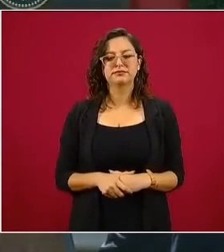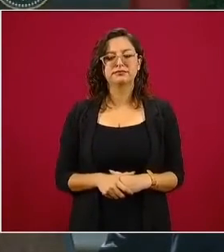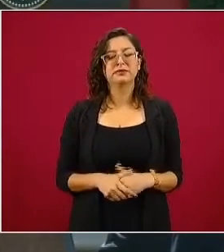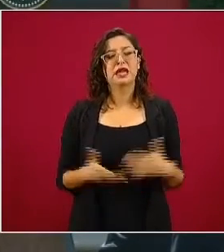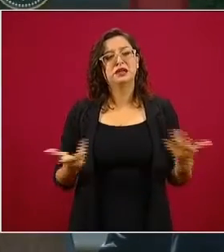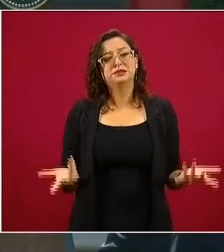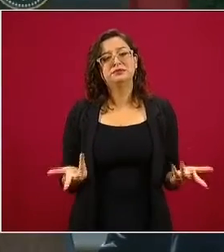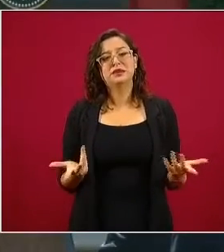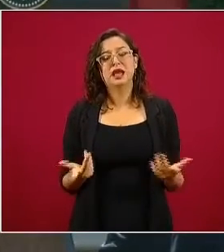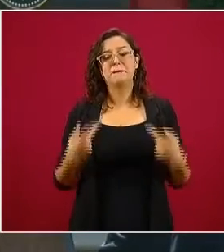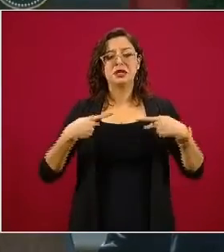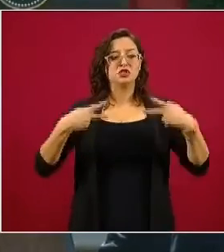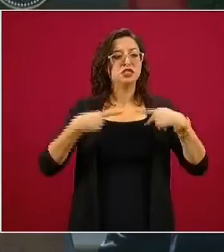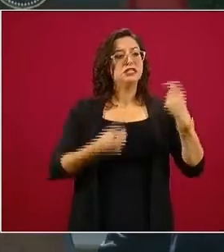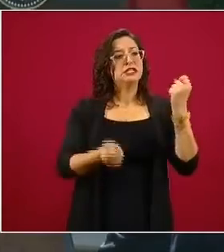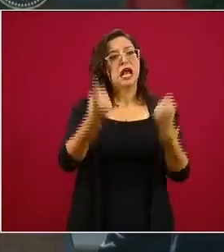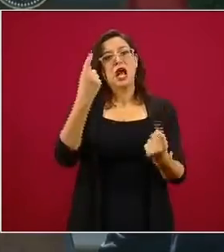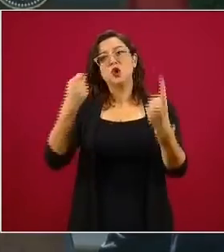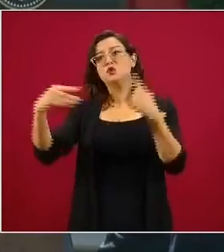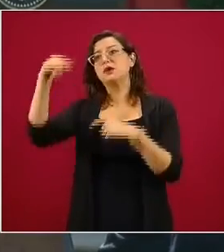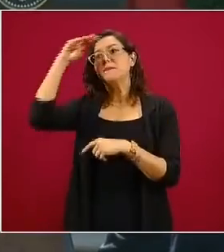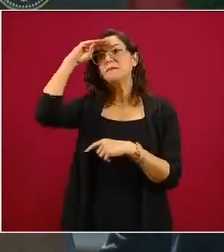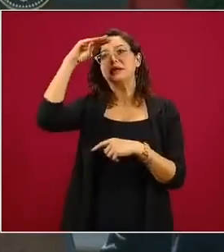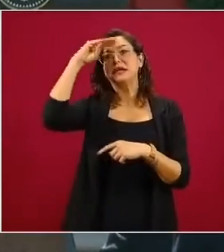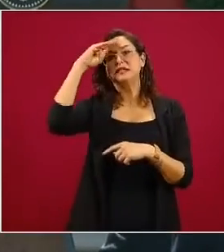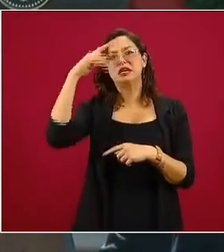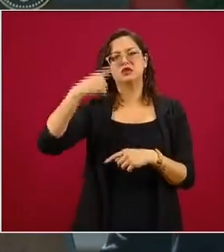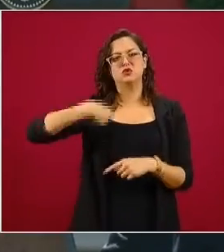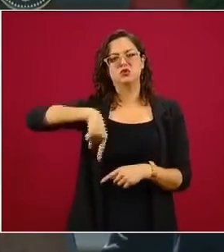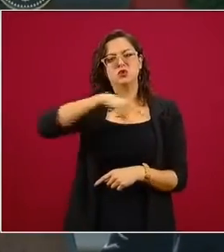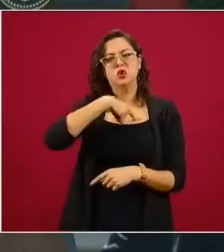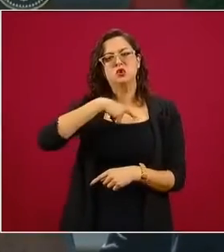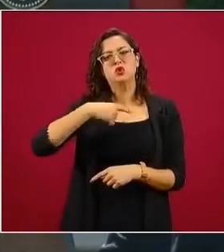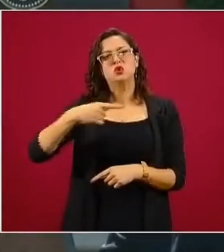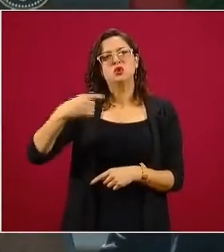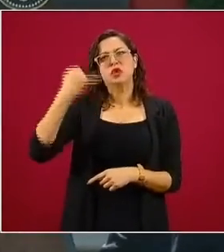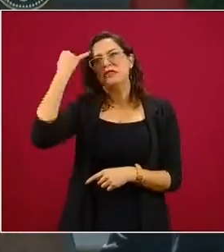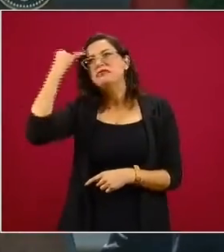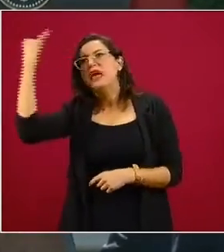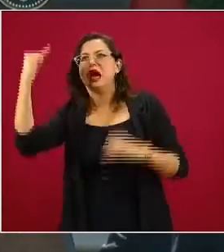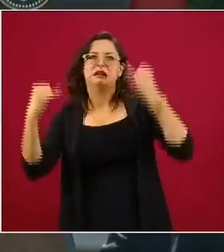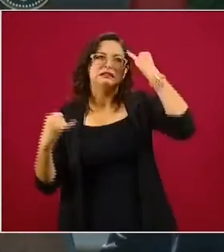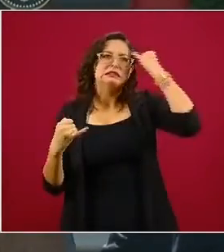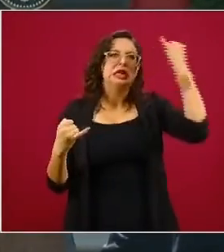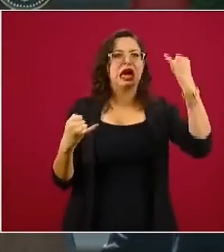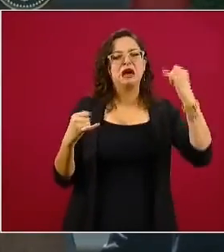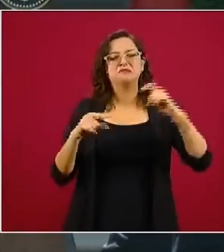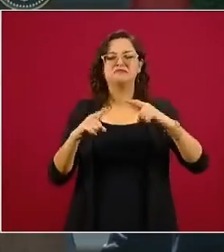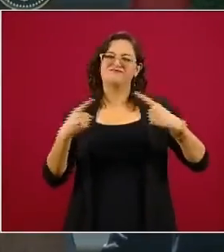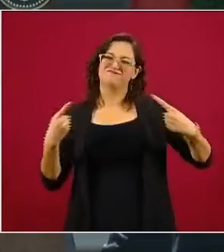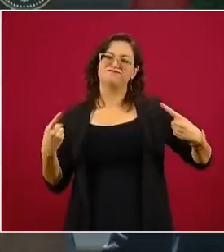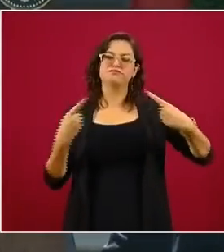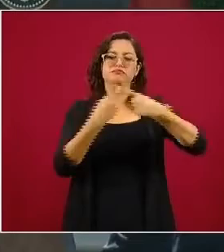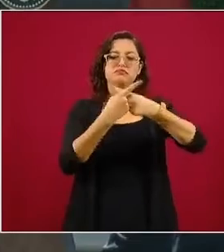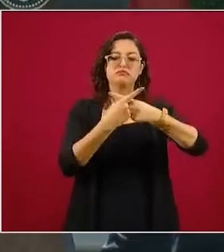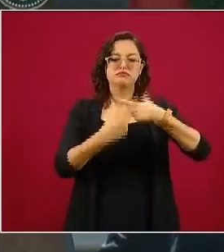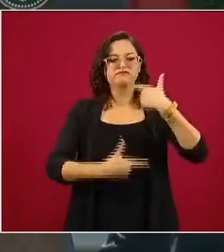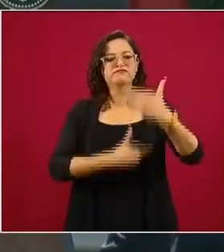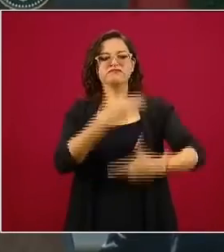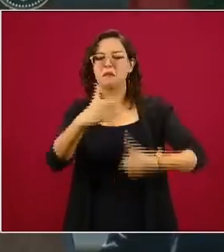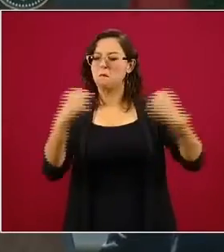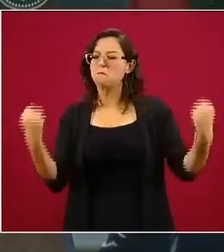que nuestras diferencias ideológicas habrían de llevarnos de manera inevitable